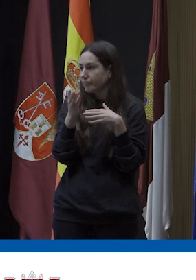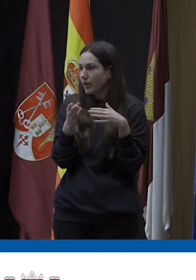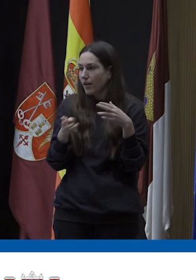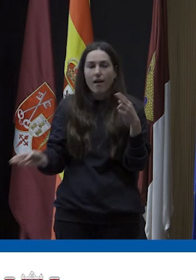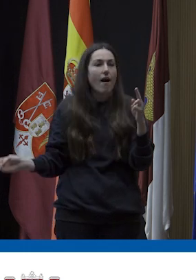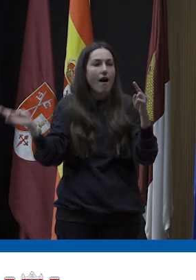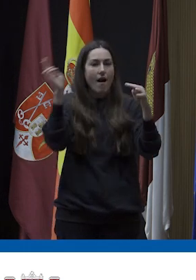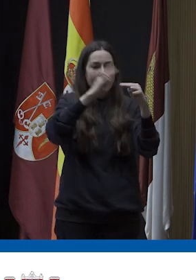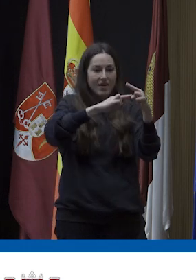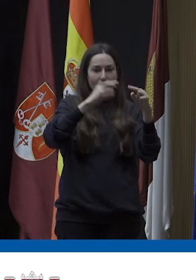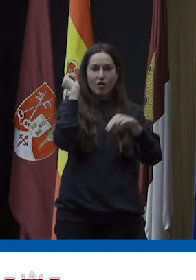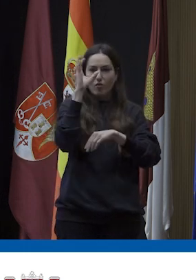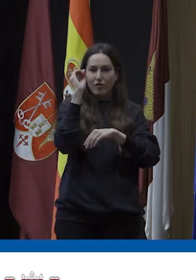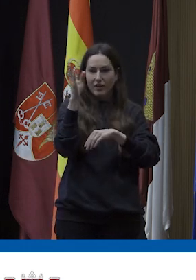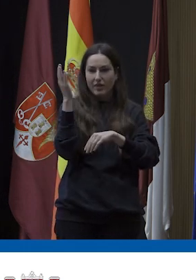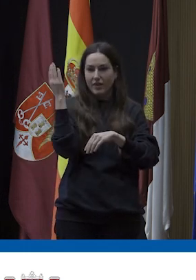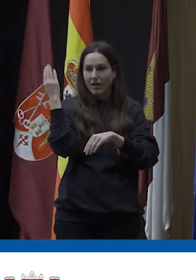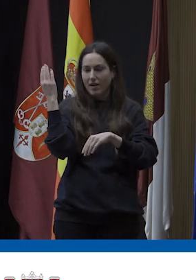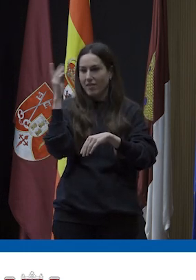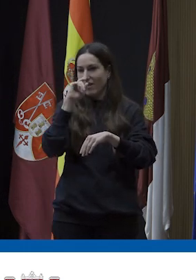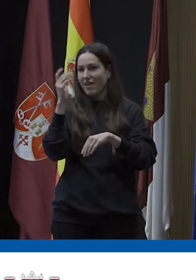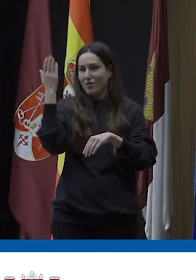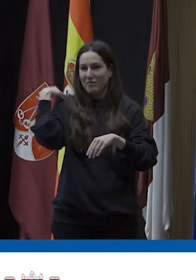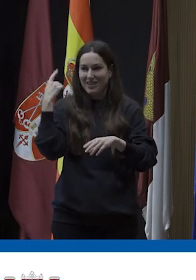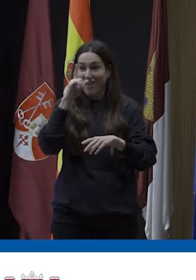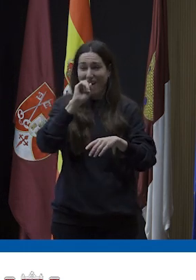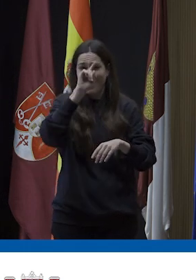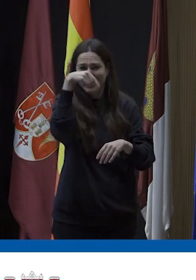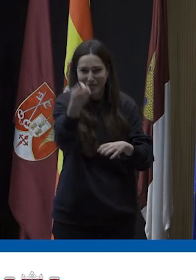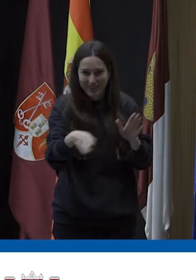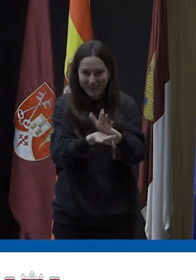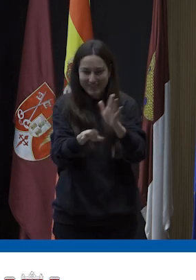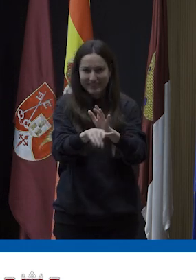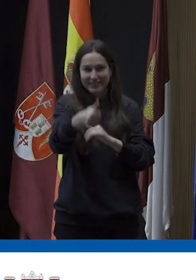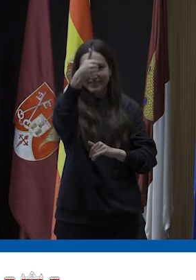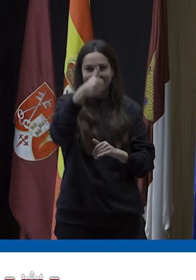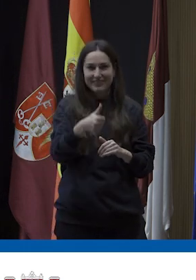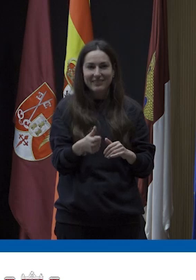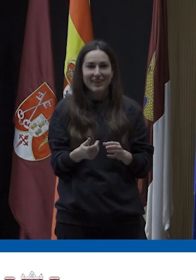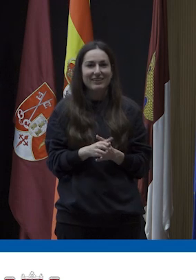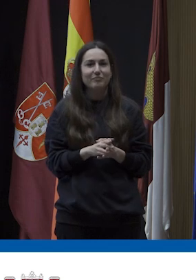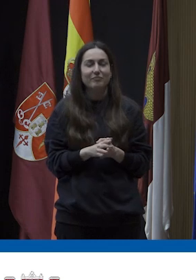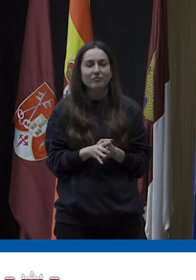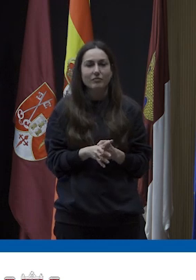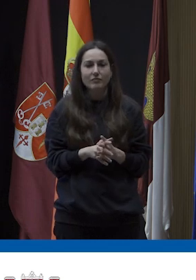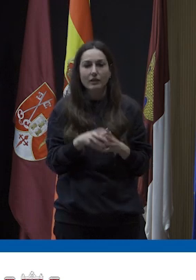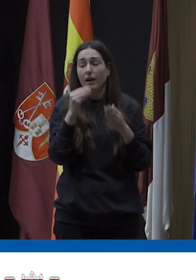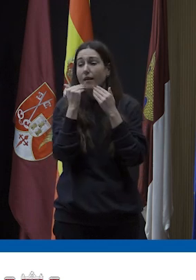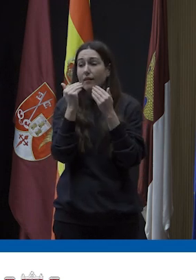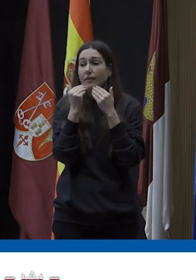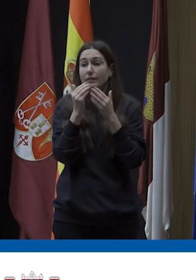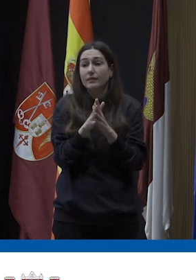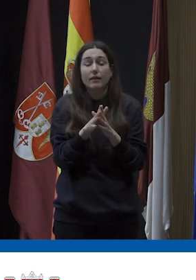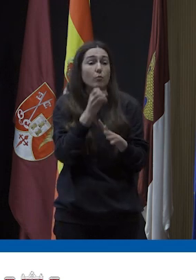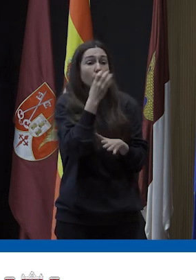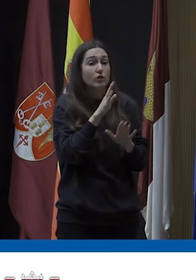pasada conferencia. El año que viene seguimos avanzando a lo largo de la historia. Muchísimas